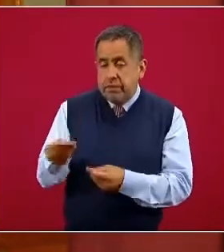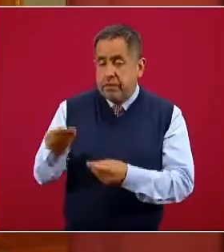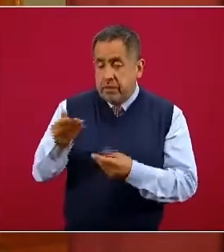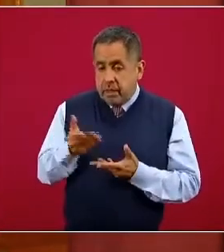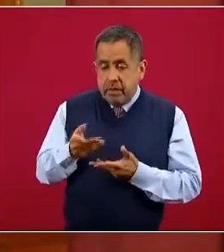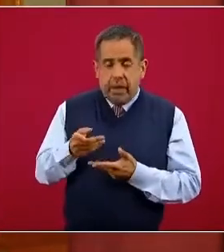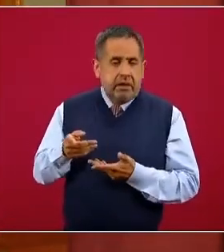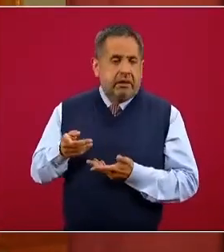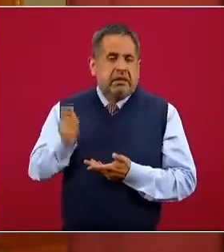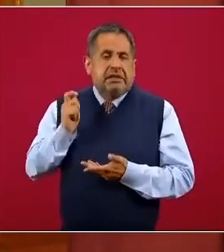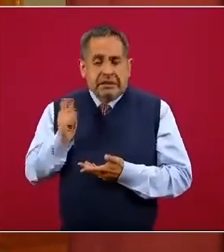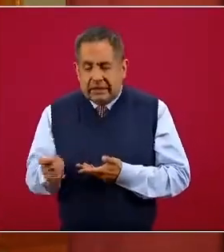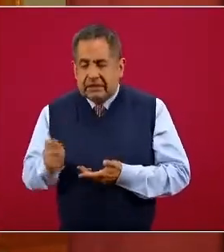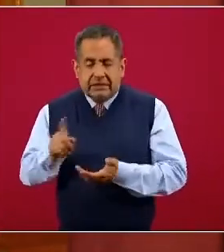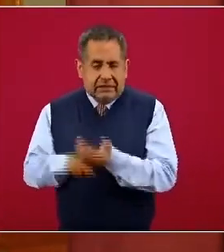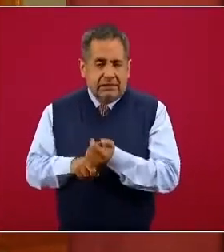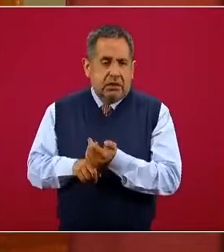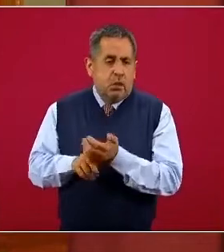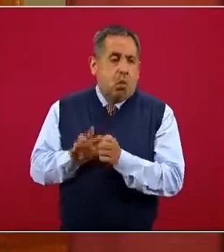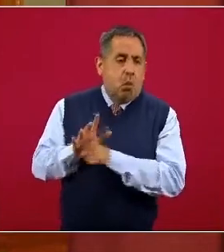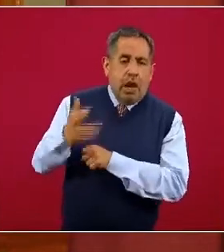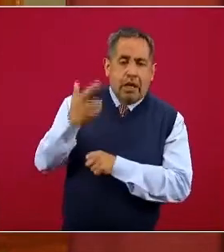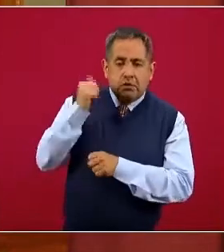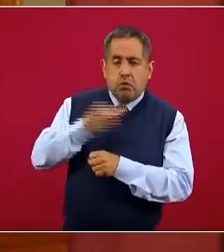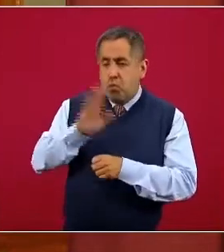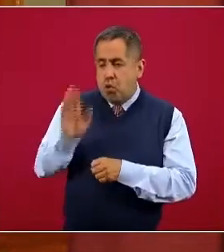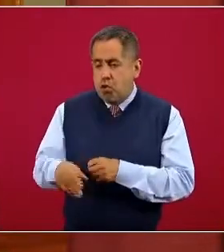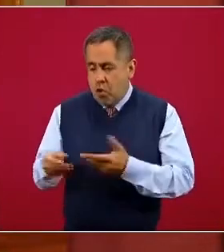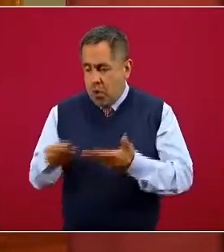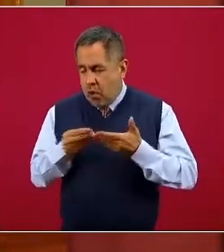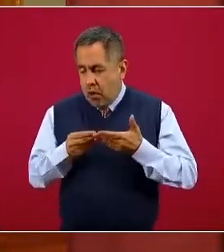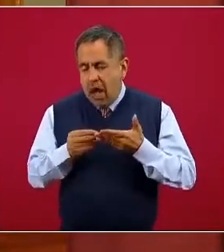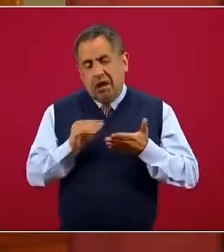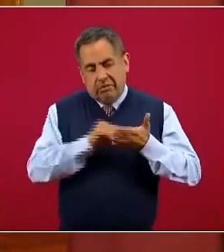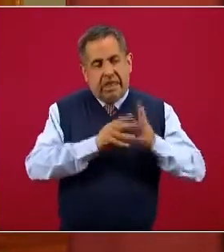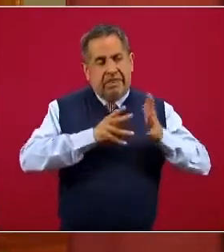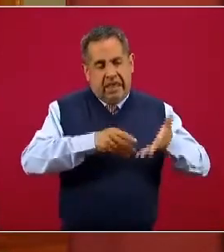su dictaminación clínica epidemiológica, podrían